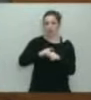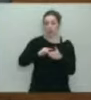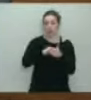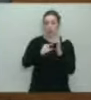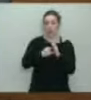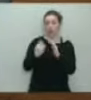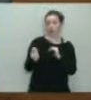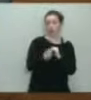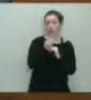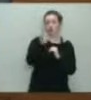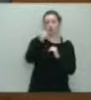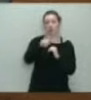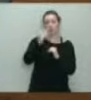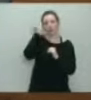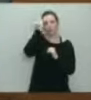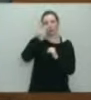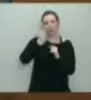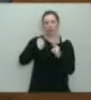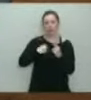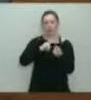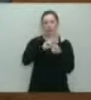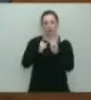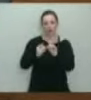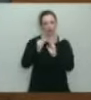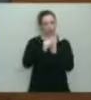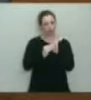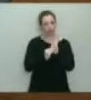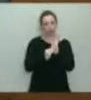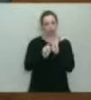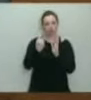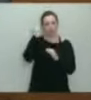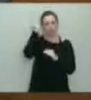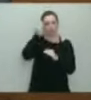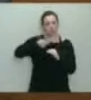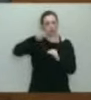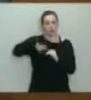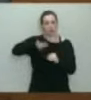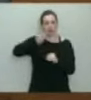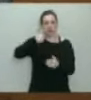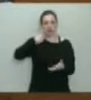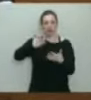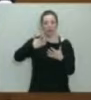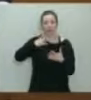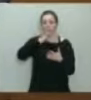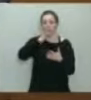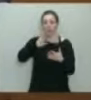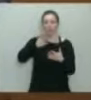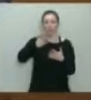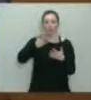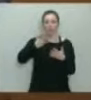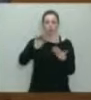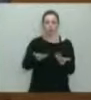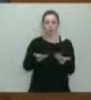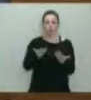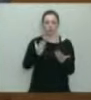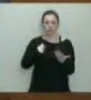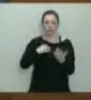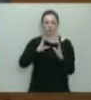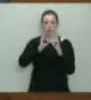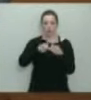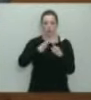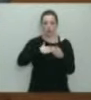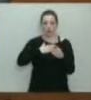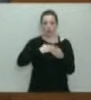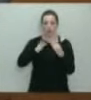ha introducido una serie de cambios que me importa destacar, entre otras cosas porque algunos de ellos los hemos promovido desde mi grupo con algunas